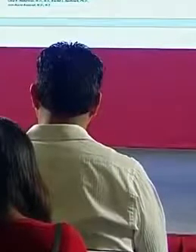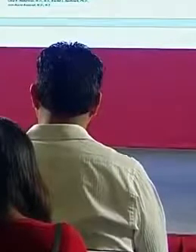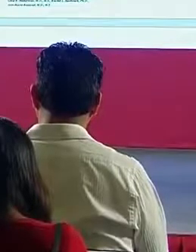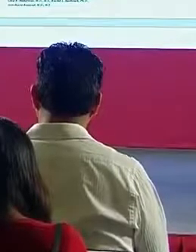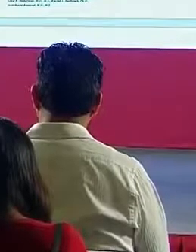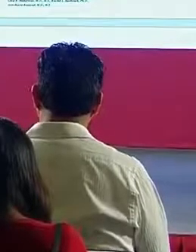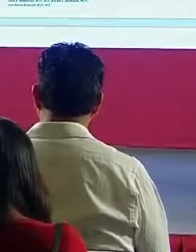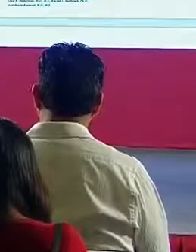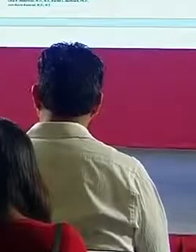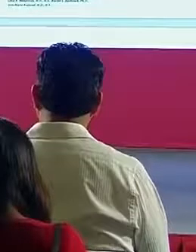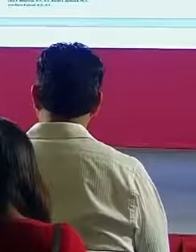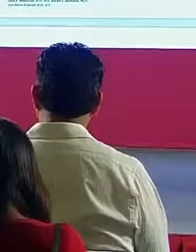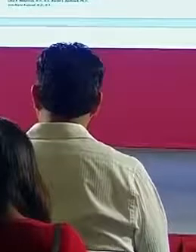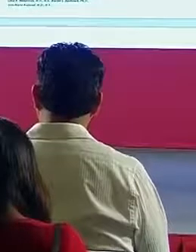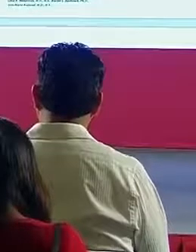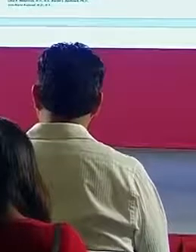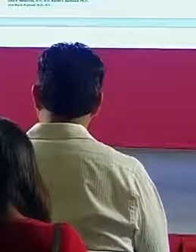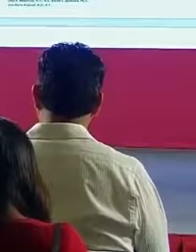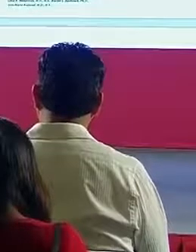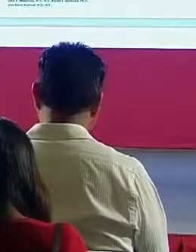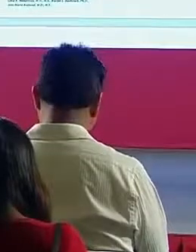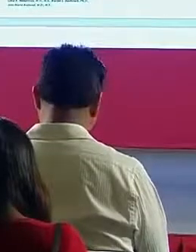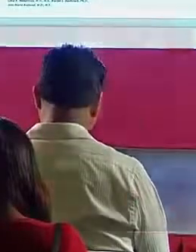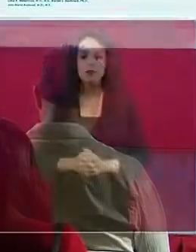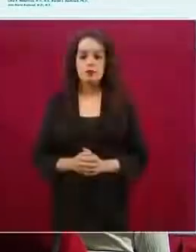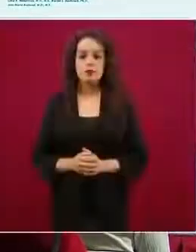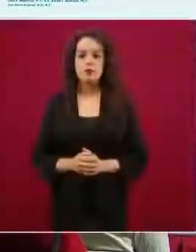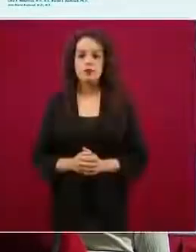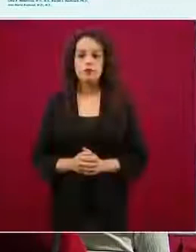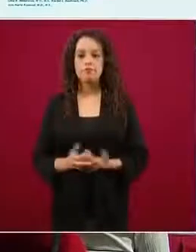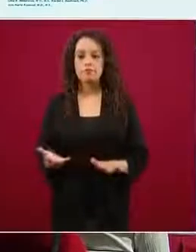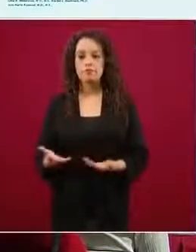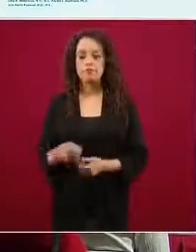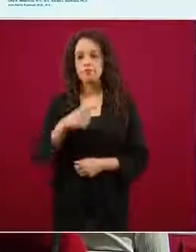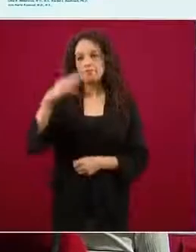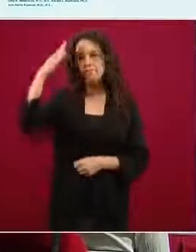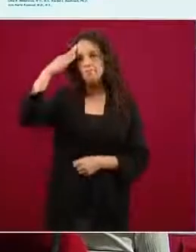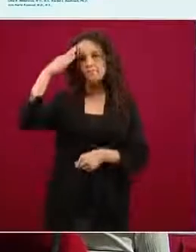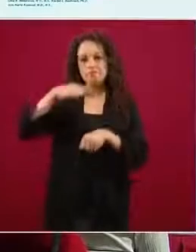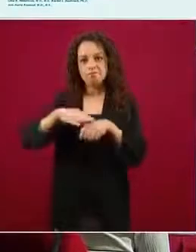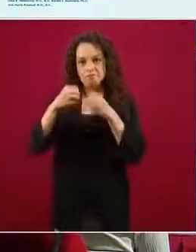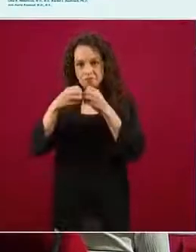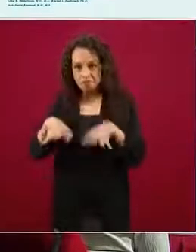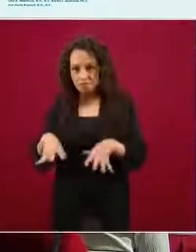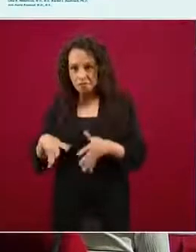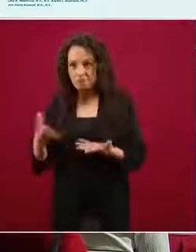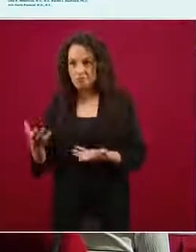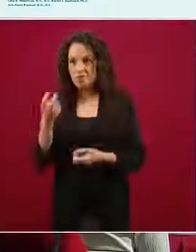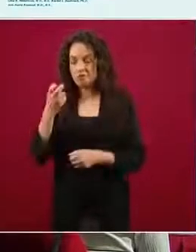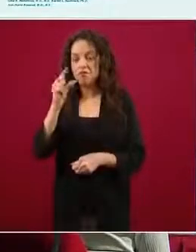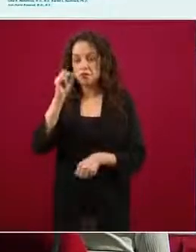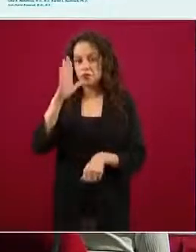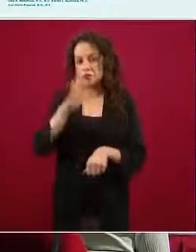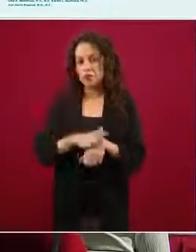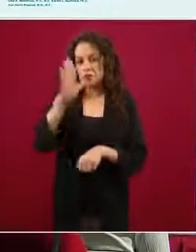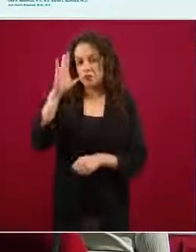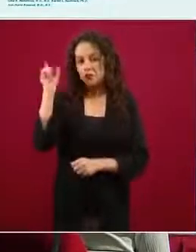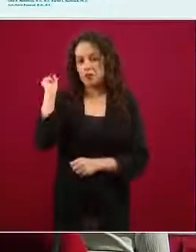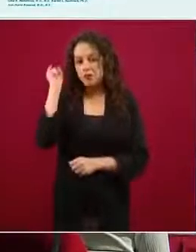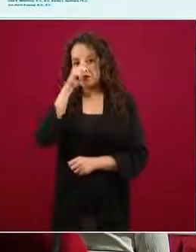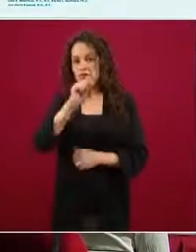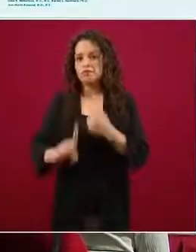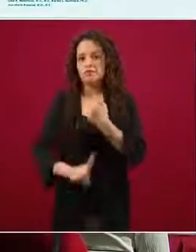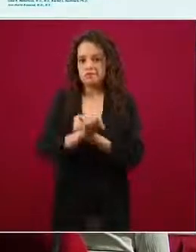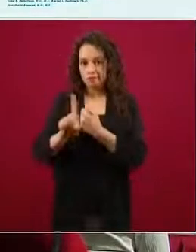cognitivo. Es decir, aquellos que tienen algún tipo de demencia y que entonces pueden tener aún mayores complicaciones. El cuidado de